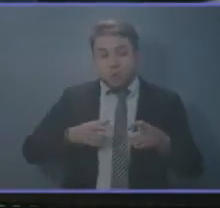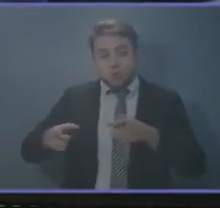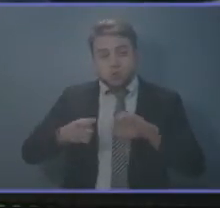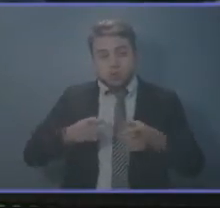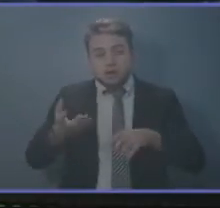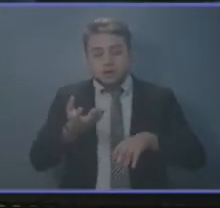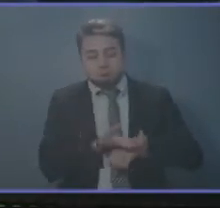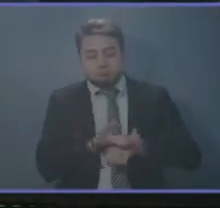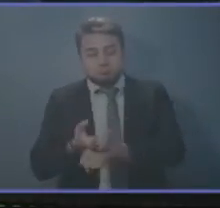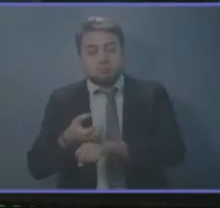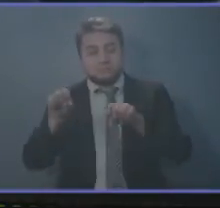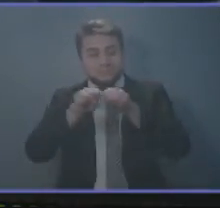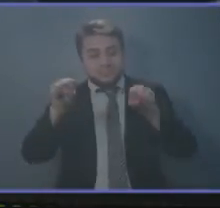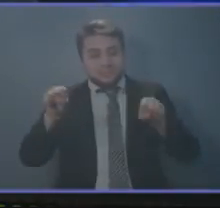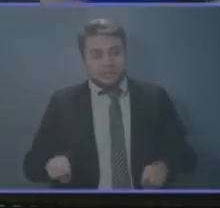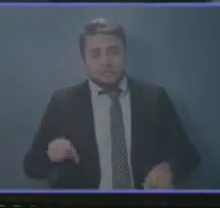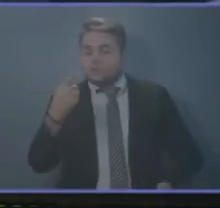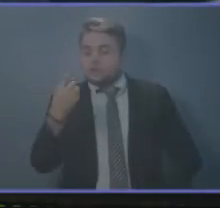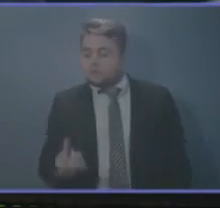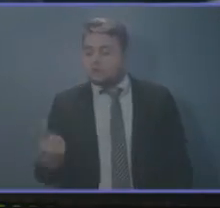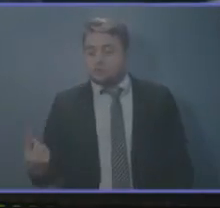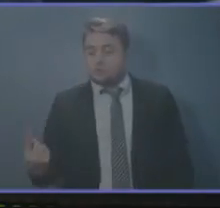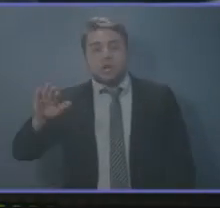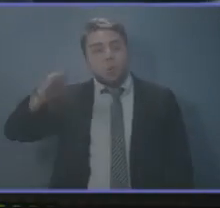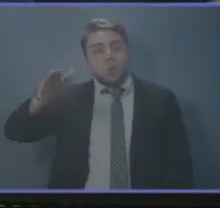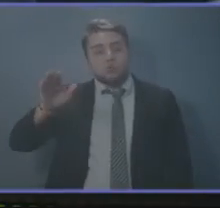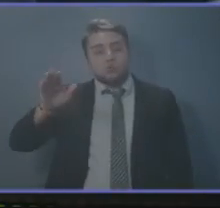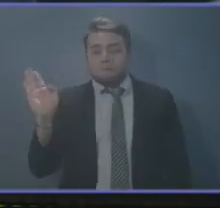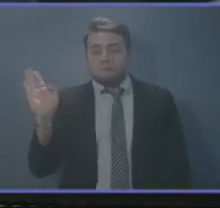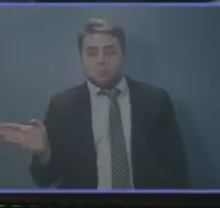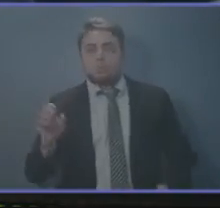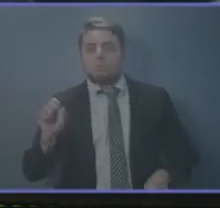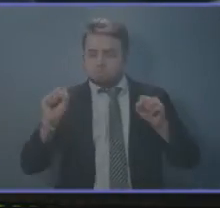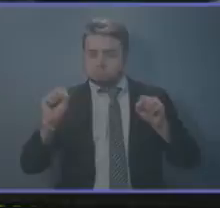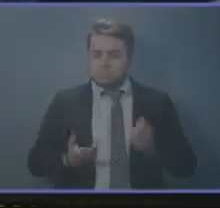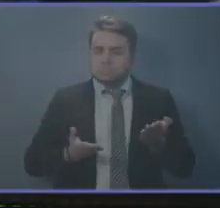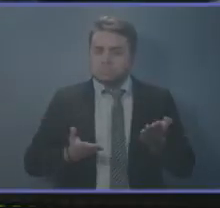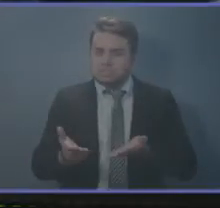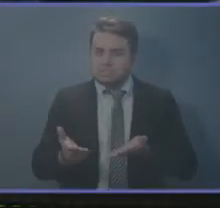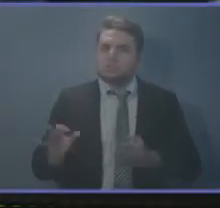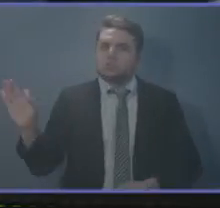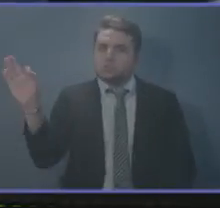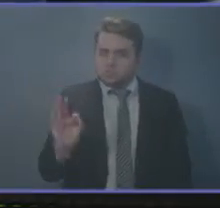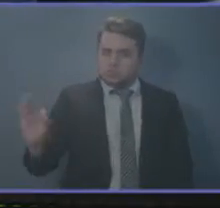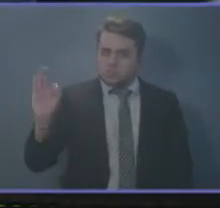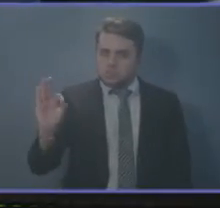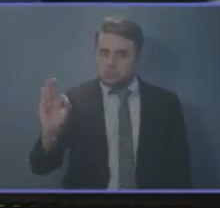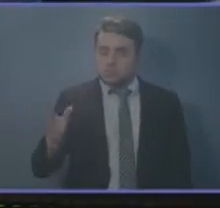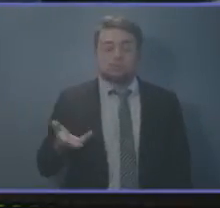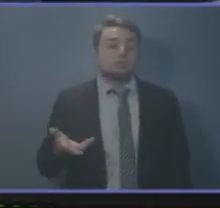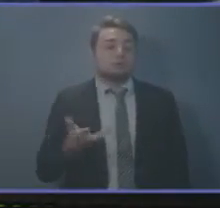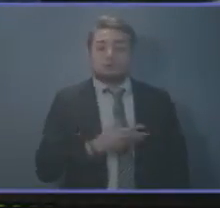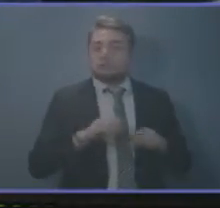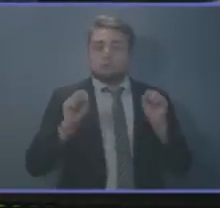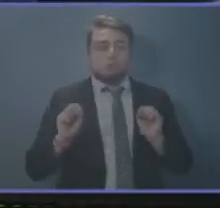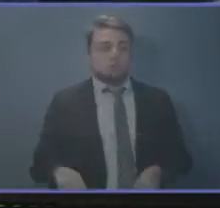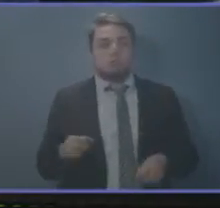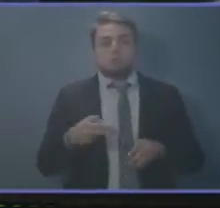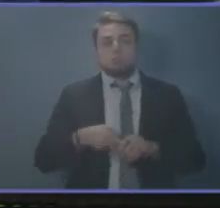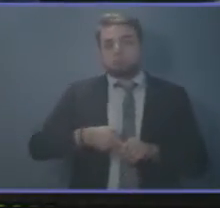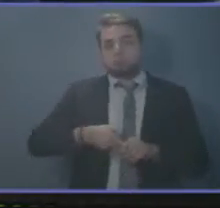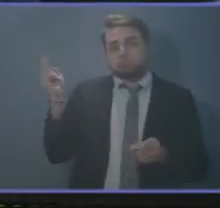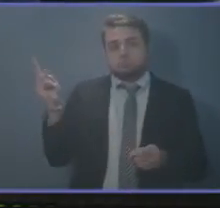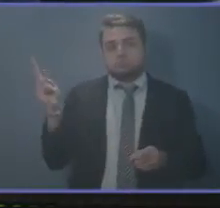país y que el usuario reciba un servicio digno como se lo merece, no podemos dejar a un lado el factor